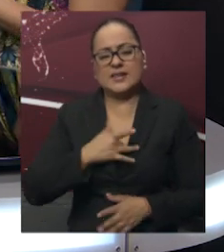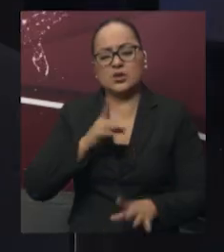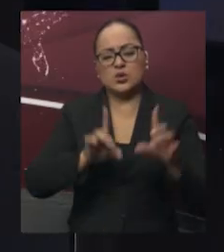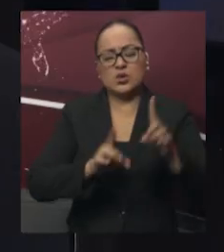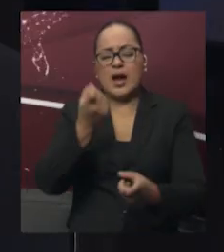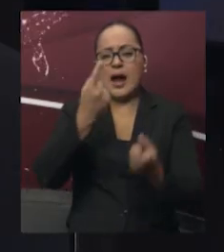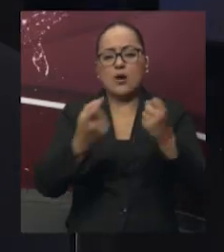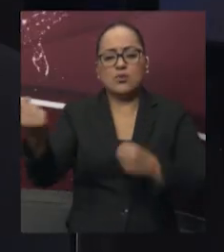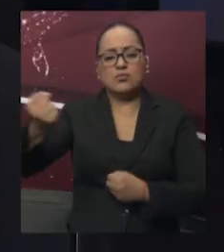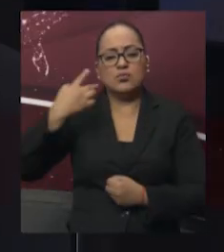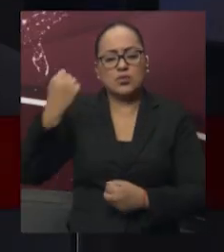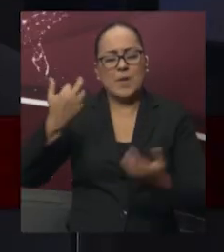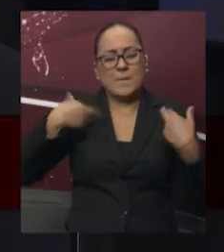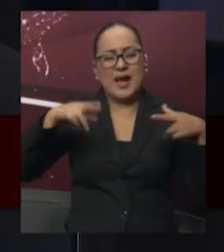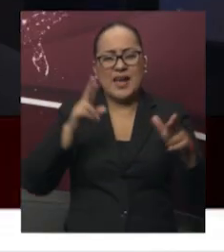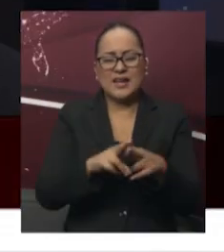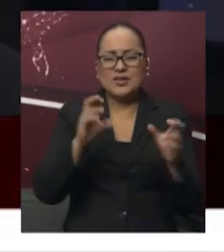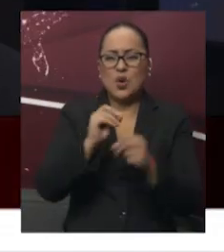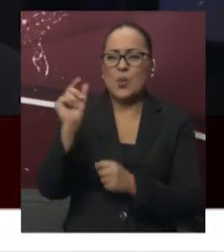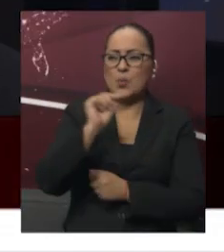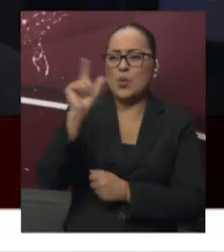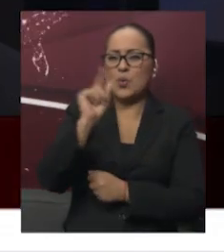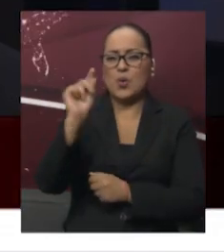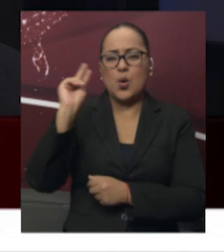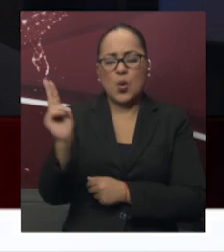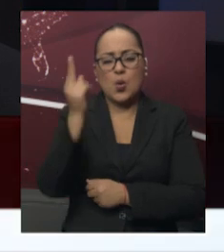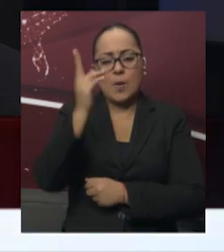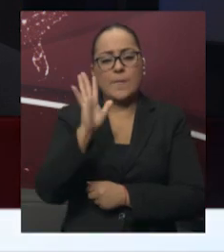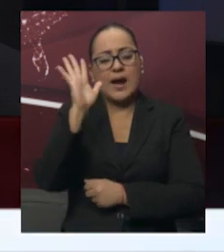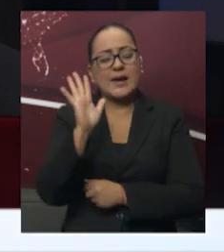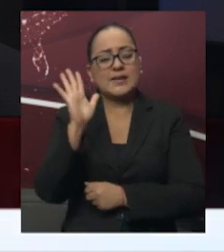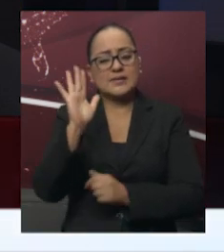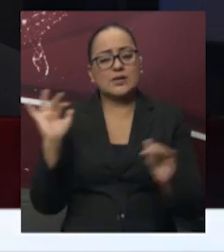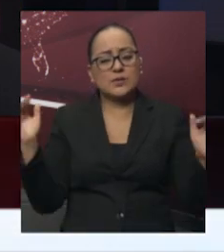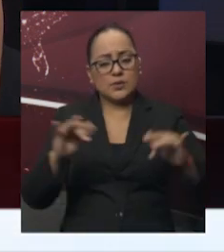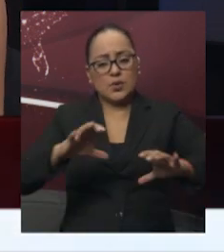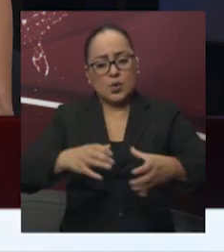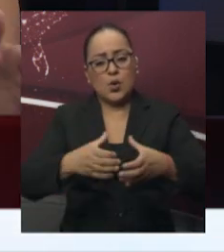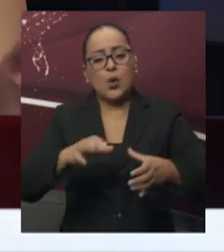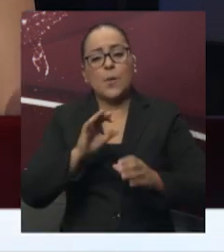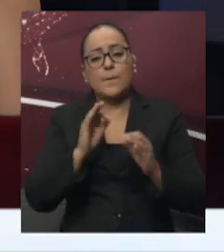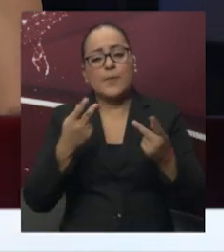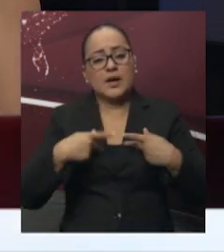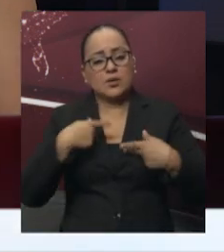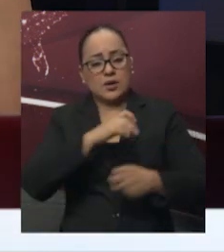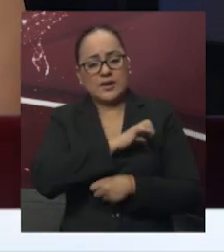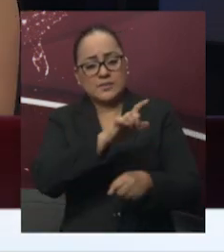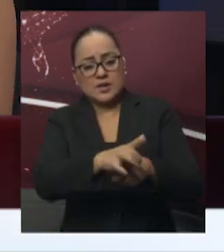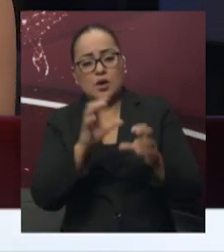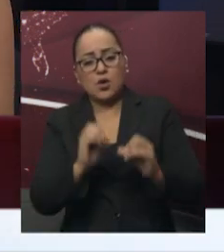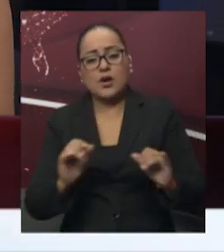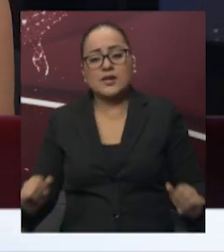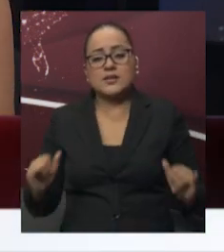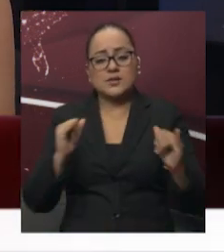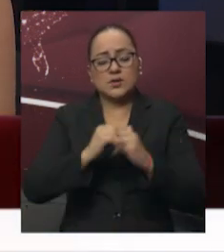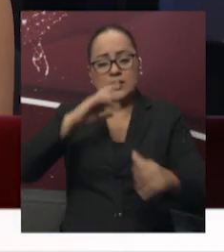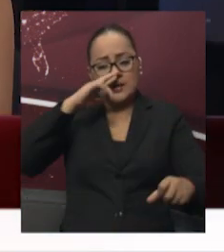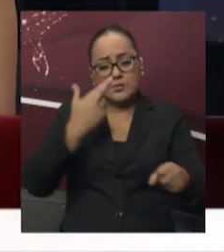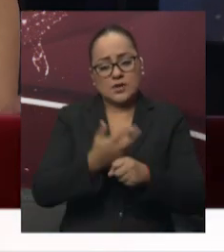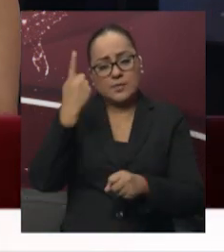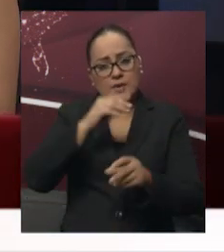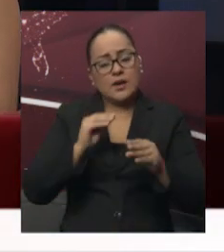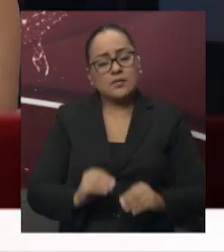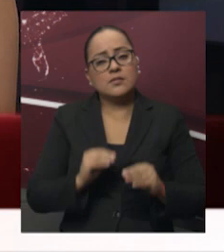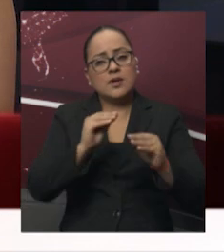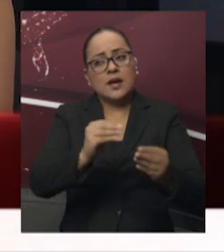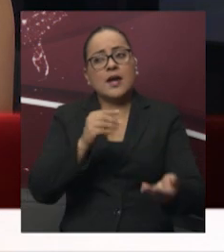O foro de académicos, pero pareciera que es un foro de académicos o de especialistas o de institutos que se encargan de proveer la información